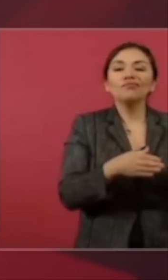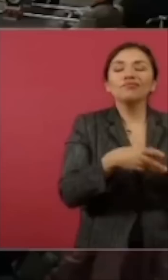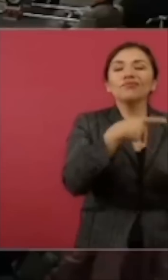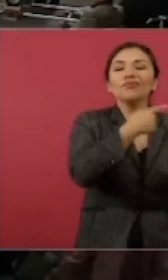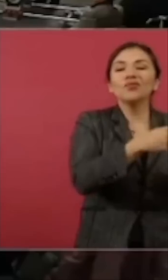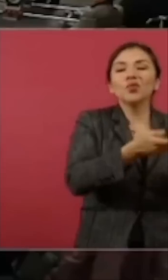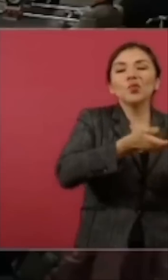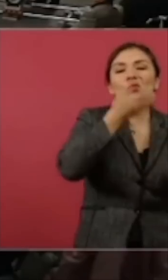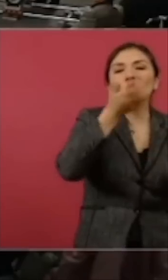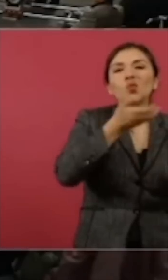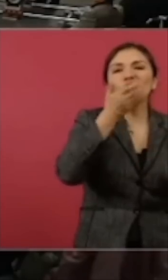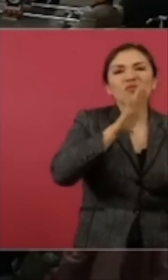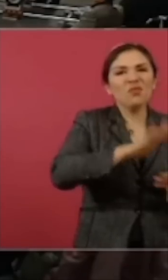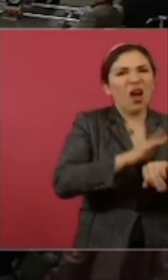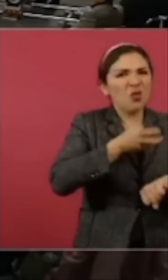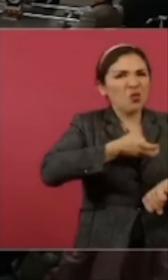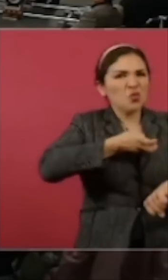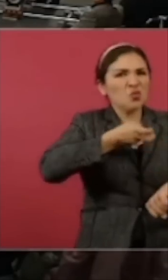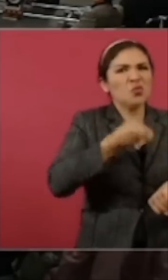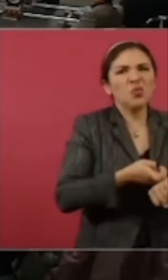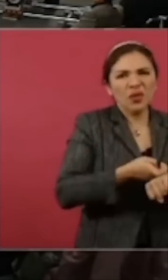tendencia autoritaria,